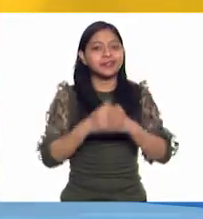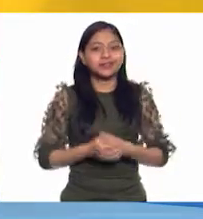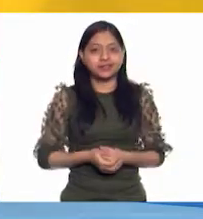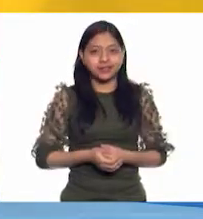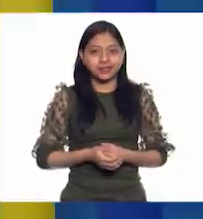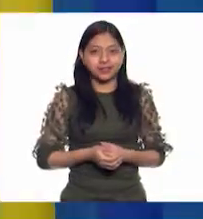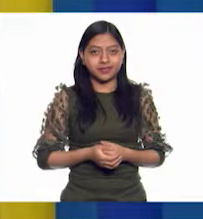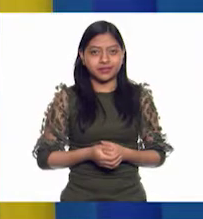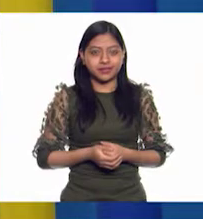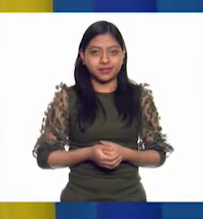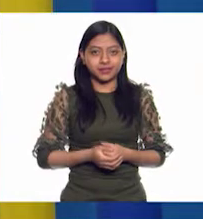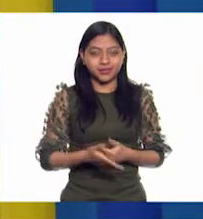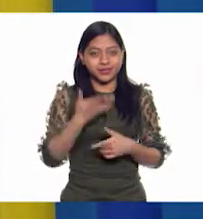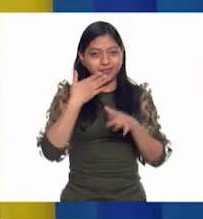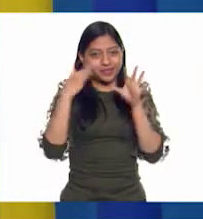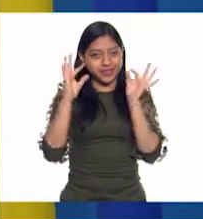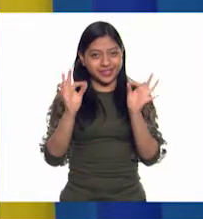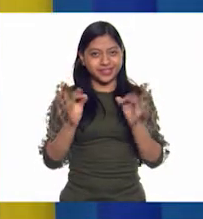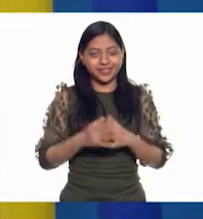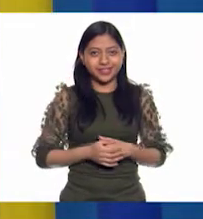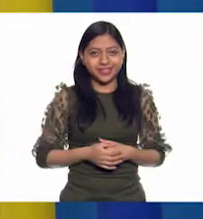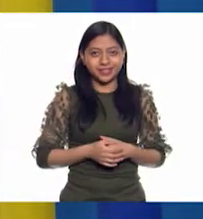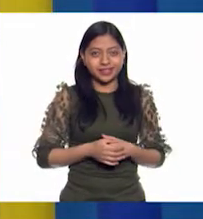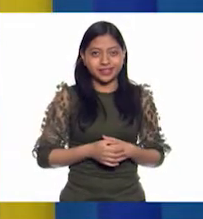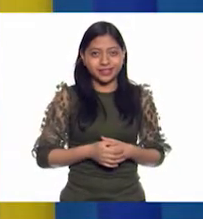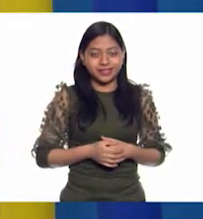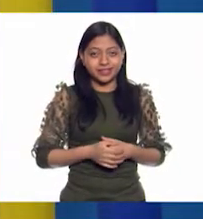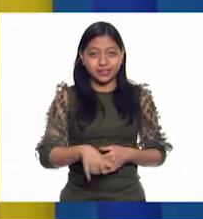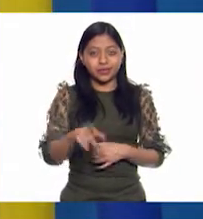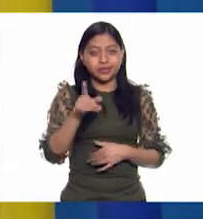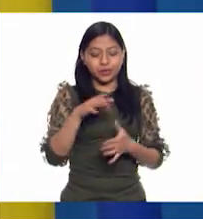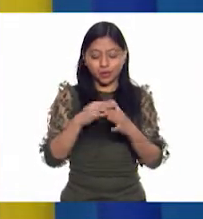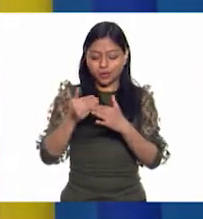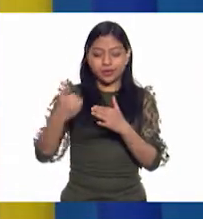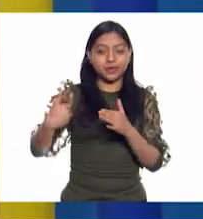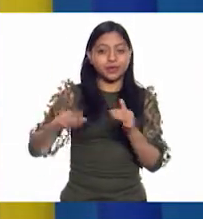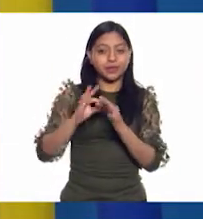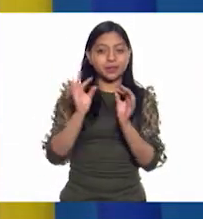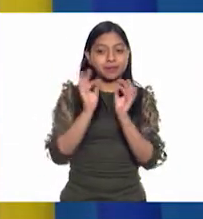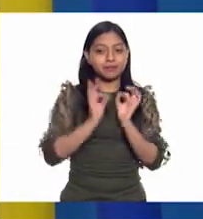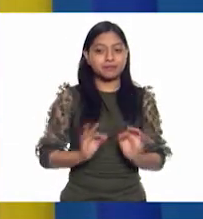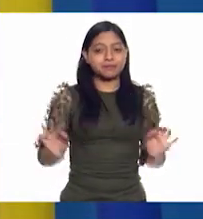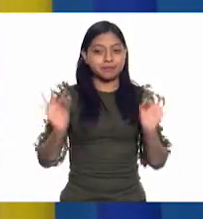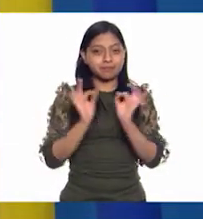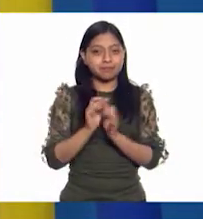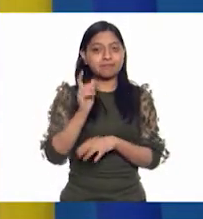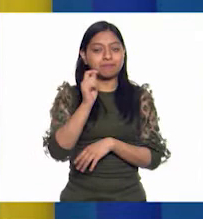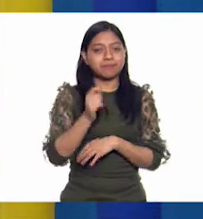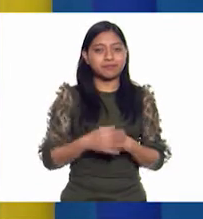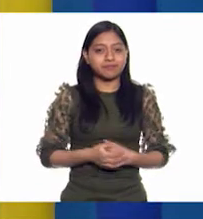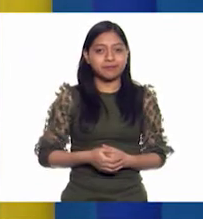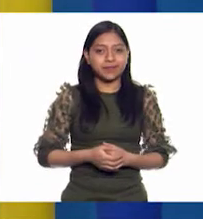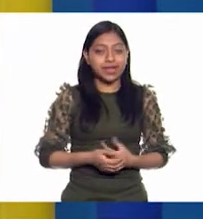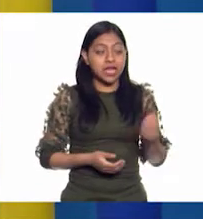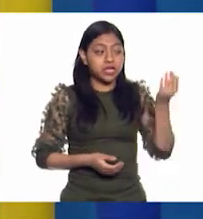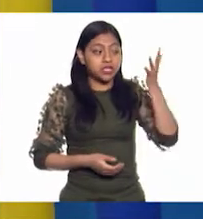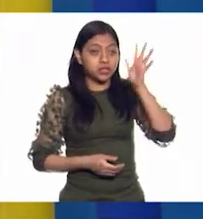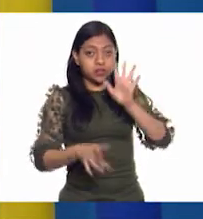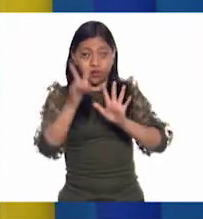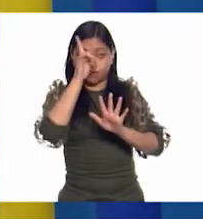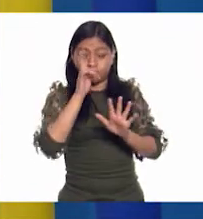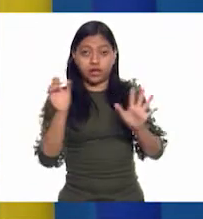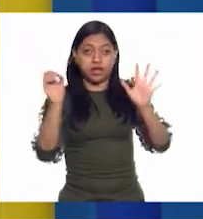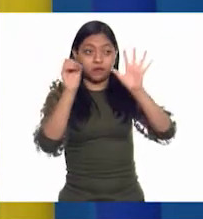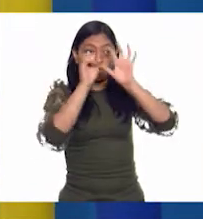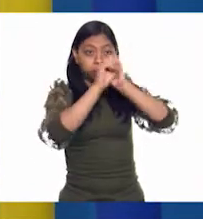propios ojos. Muy bien. Espera, acabas de decir algo muy importante. Los eclipses de sol no se pueden